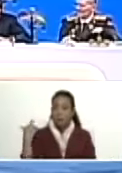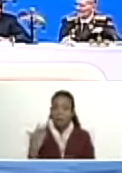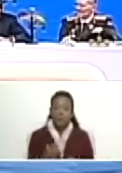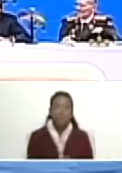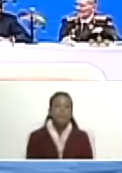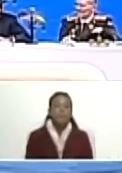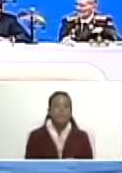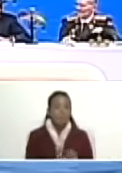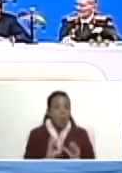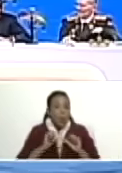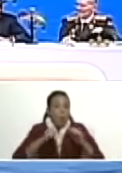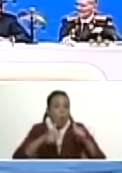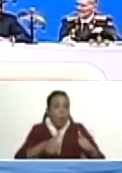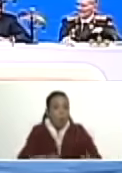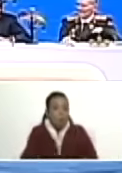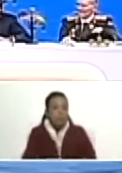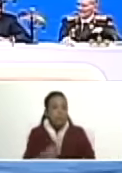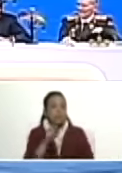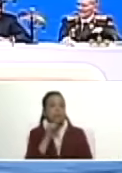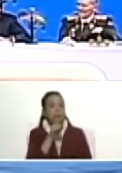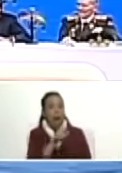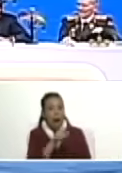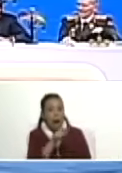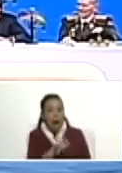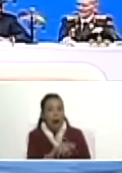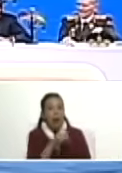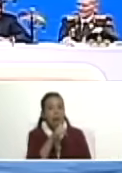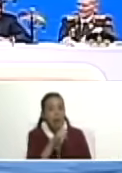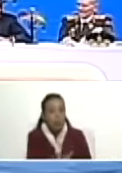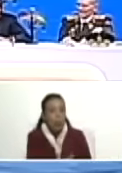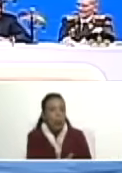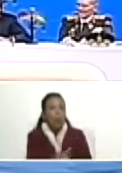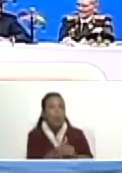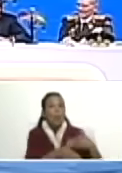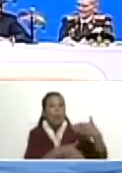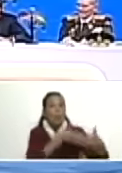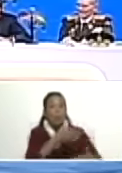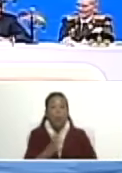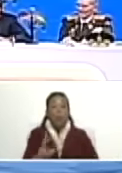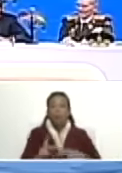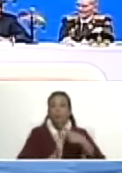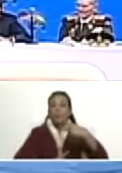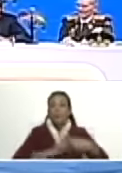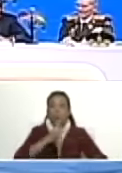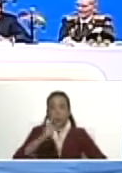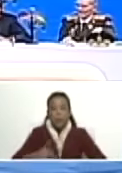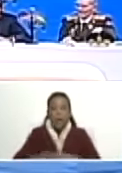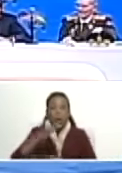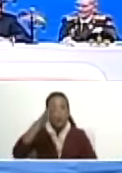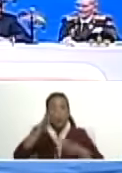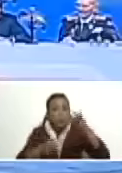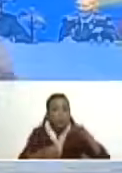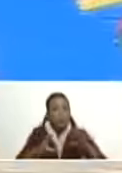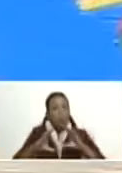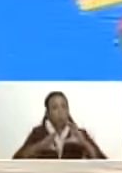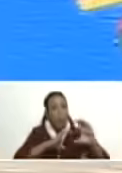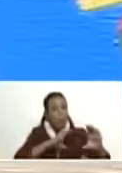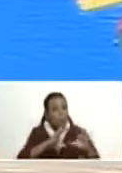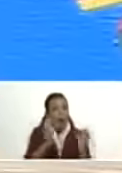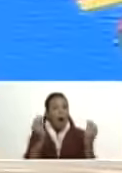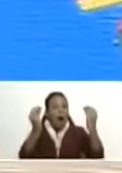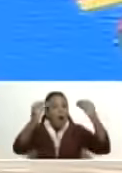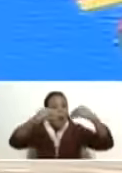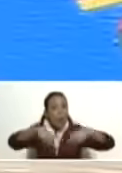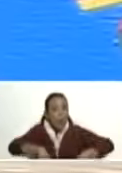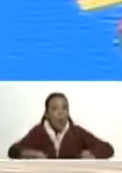Y ahí arranca precisamente el proceso intenso de conversaciones, de